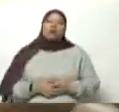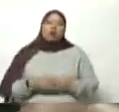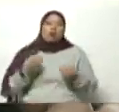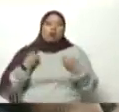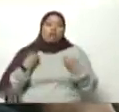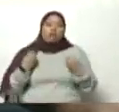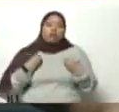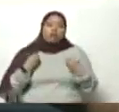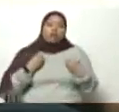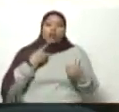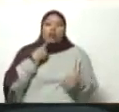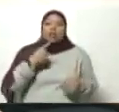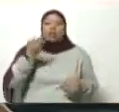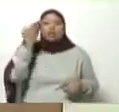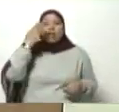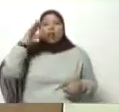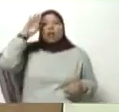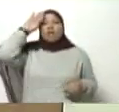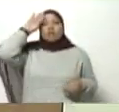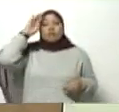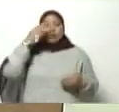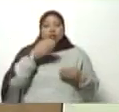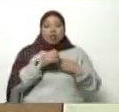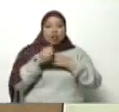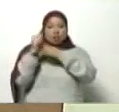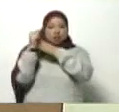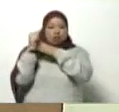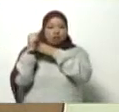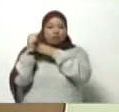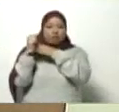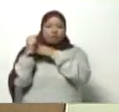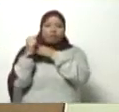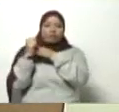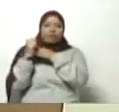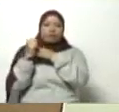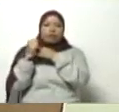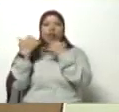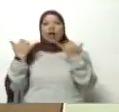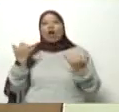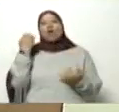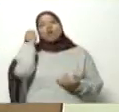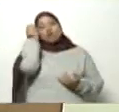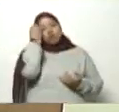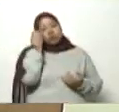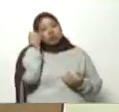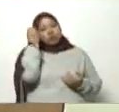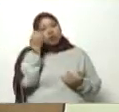Che, por su pellejo. Y eso lo hacemos de manera consciente. Eso es